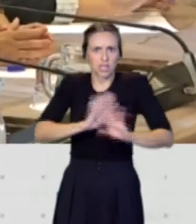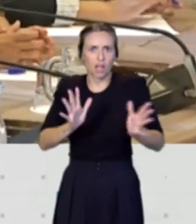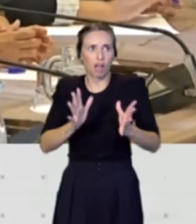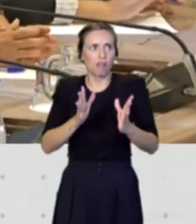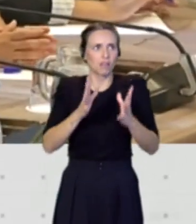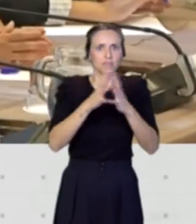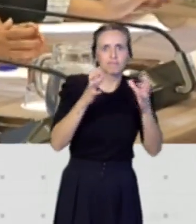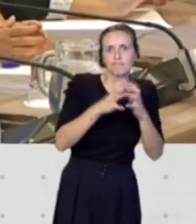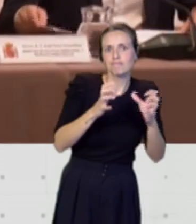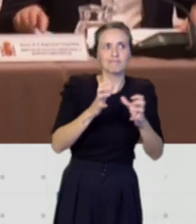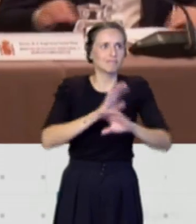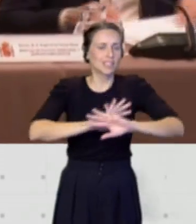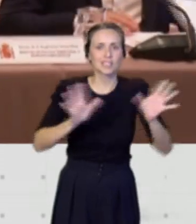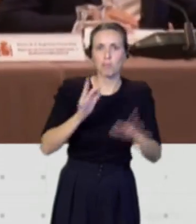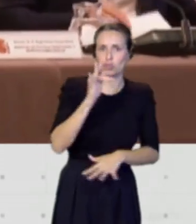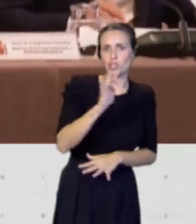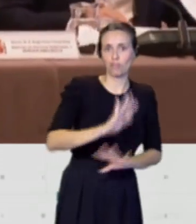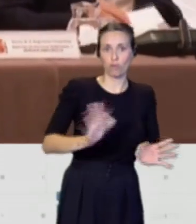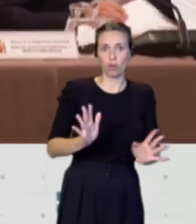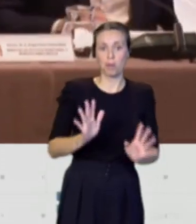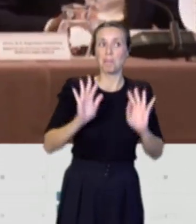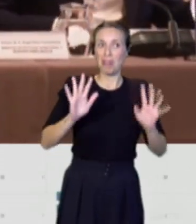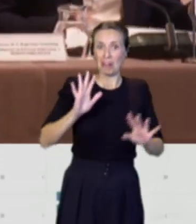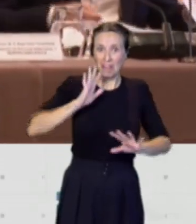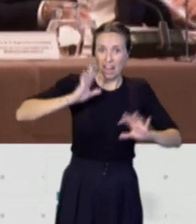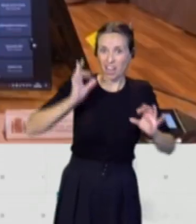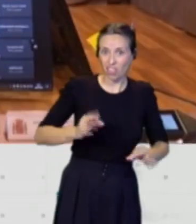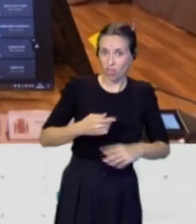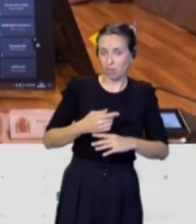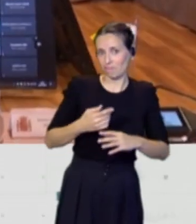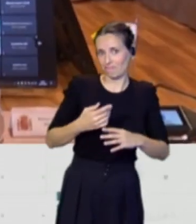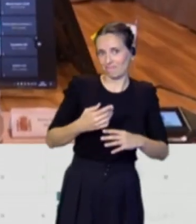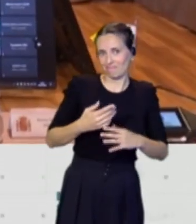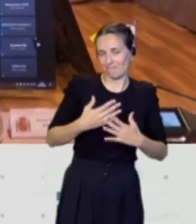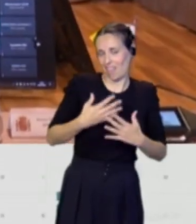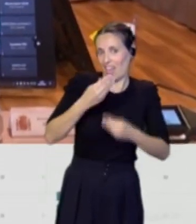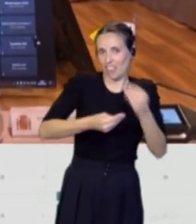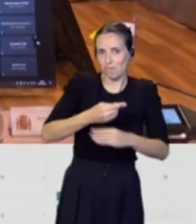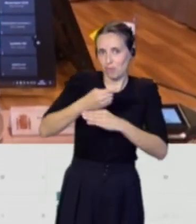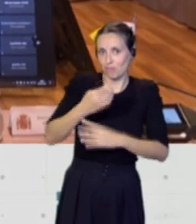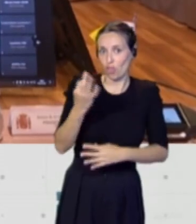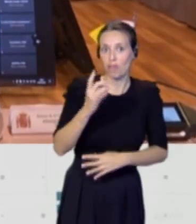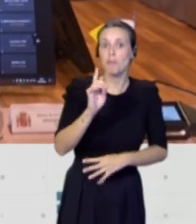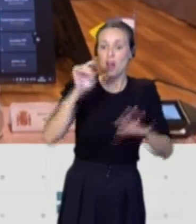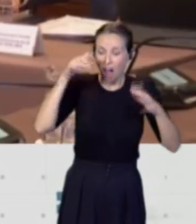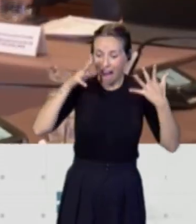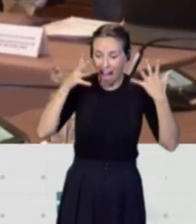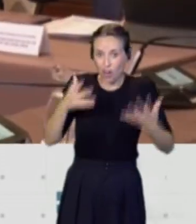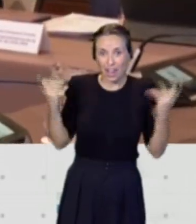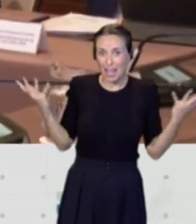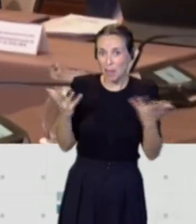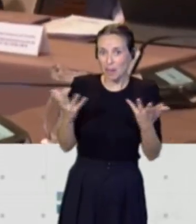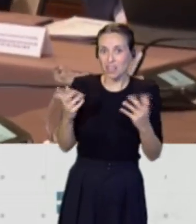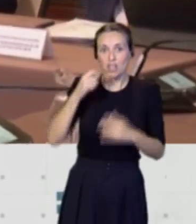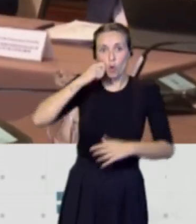wishful thinking, pero no es realmente vinculante. Y debe serlo cuando se trata de una emergencia humanitaria como la que plantea